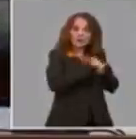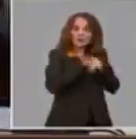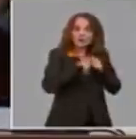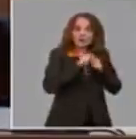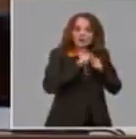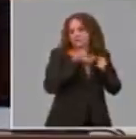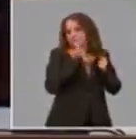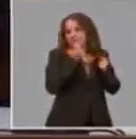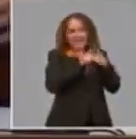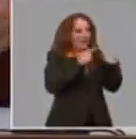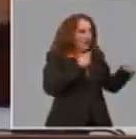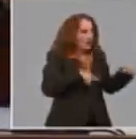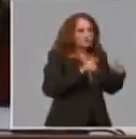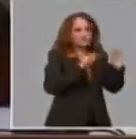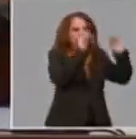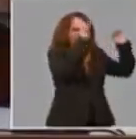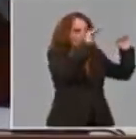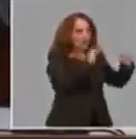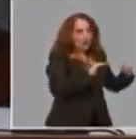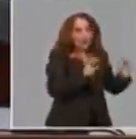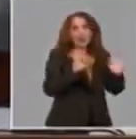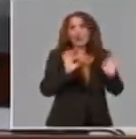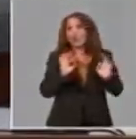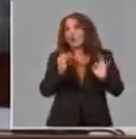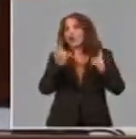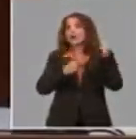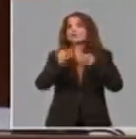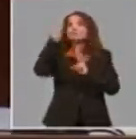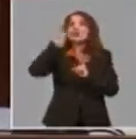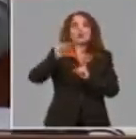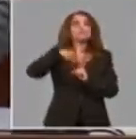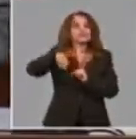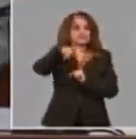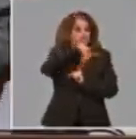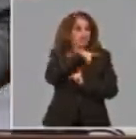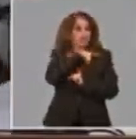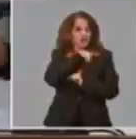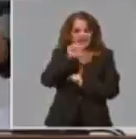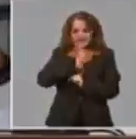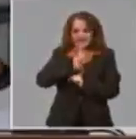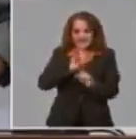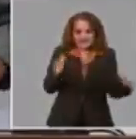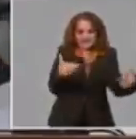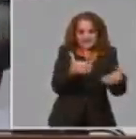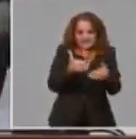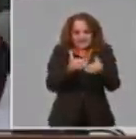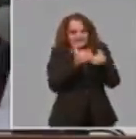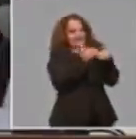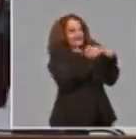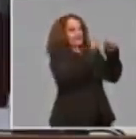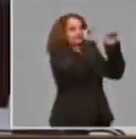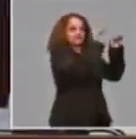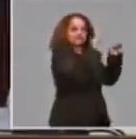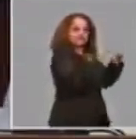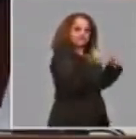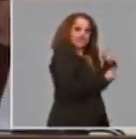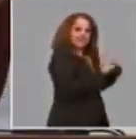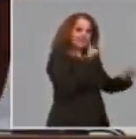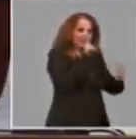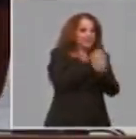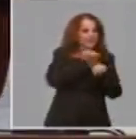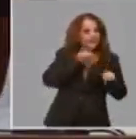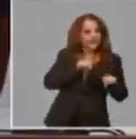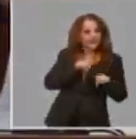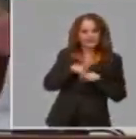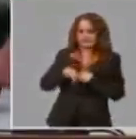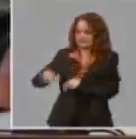para facilitar que los compradores que me presentan a personas de estas acaparadoras y se me da xunta sean los que